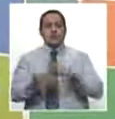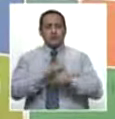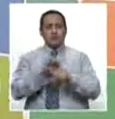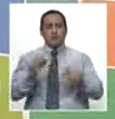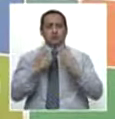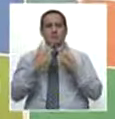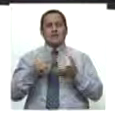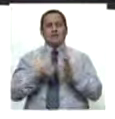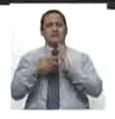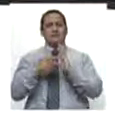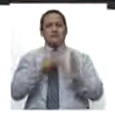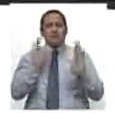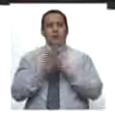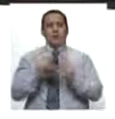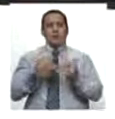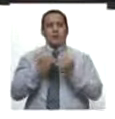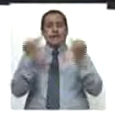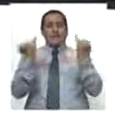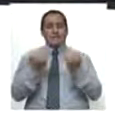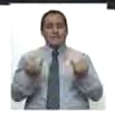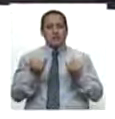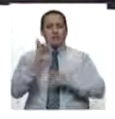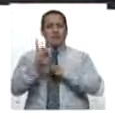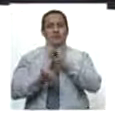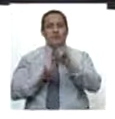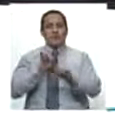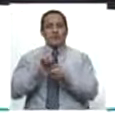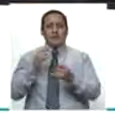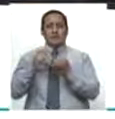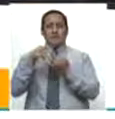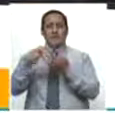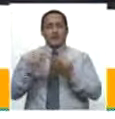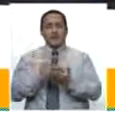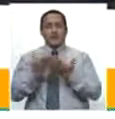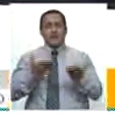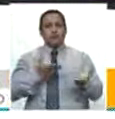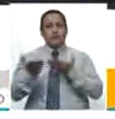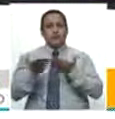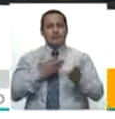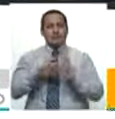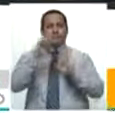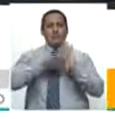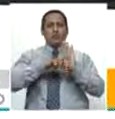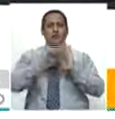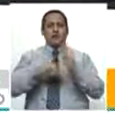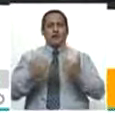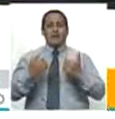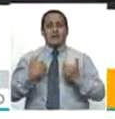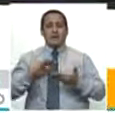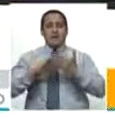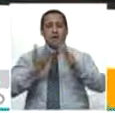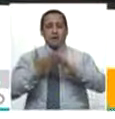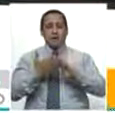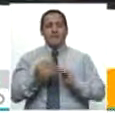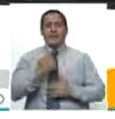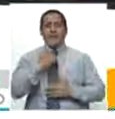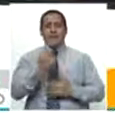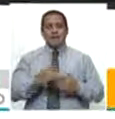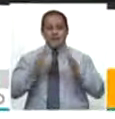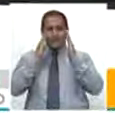se ven. Claro, lo que sucede es que el diseño universal es que todos los productos, los servicios, los programas que tiene la comunidad,